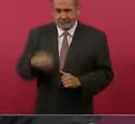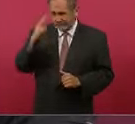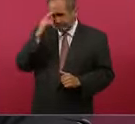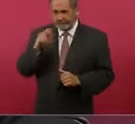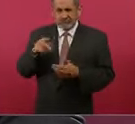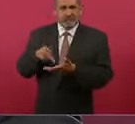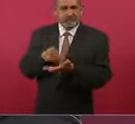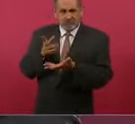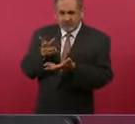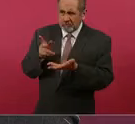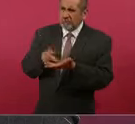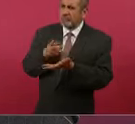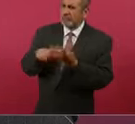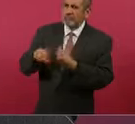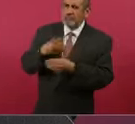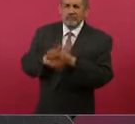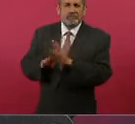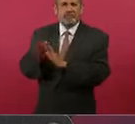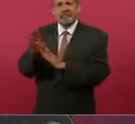renaciendo